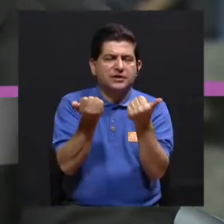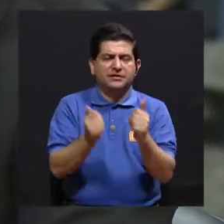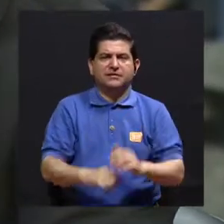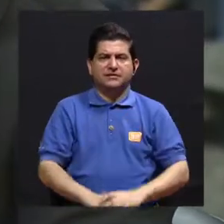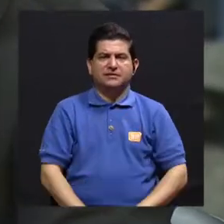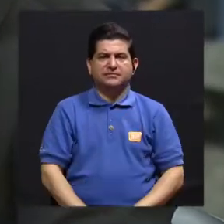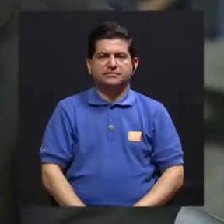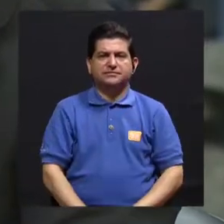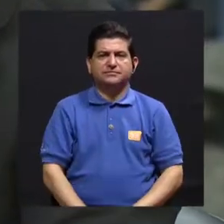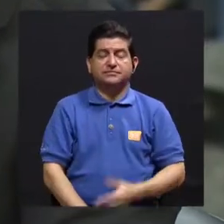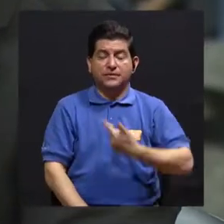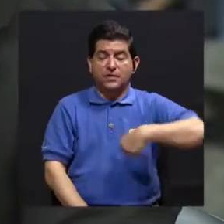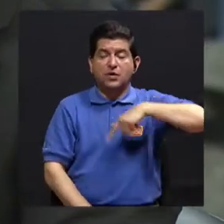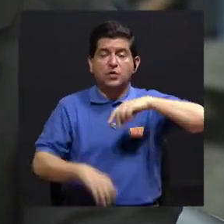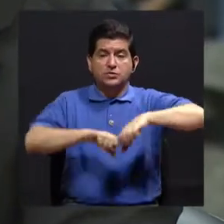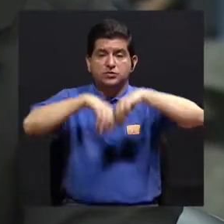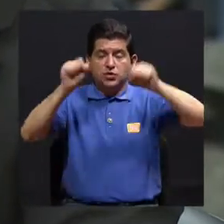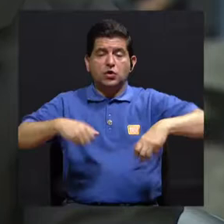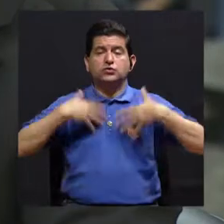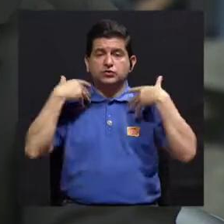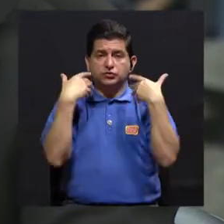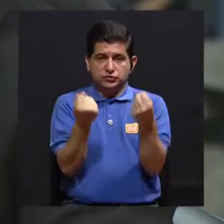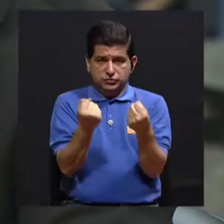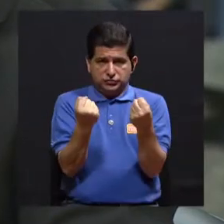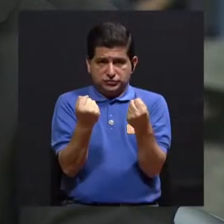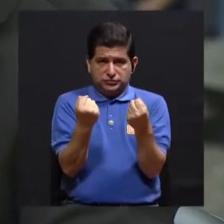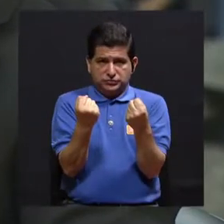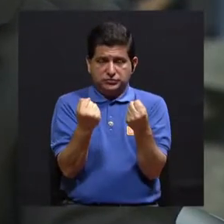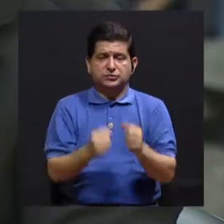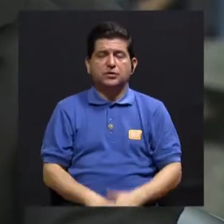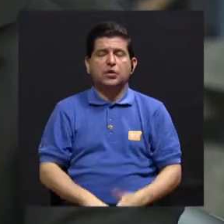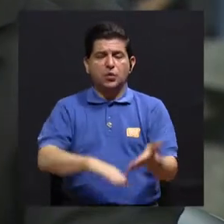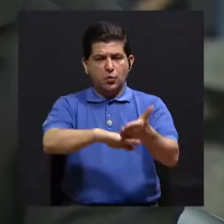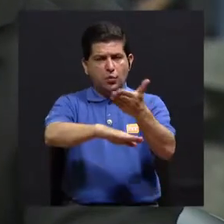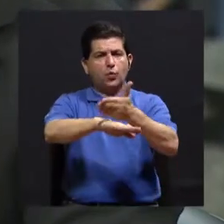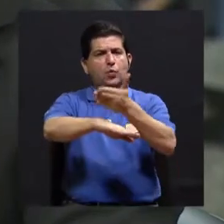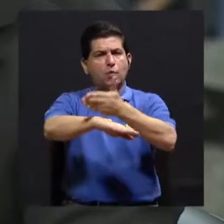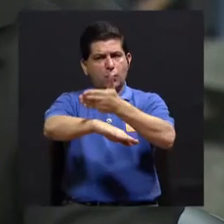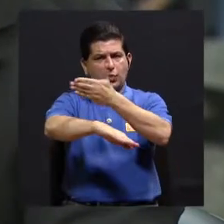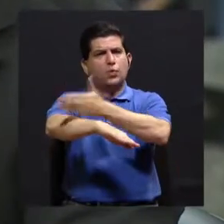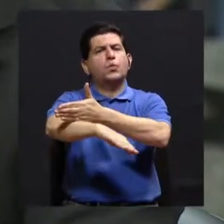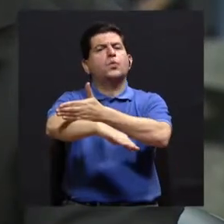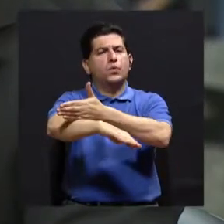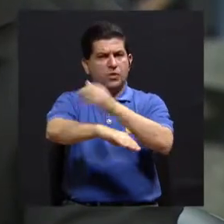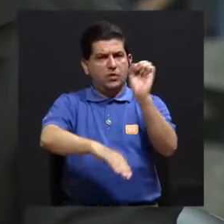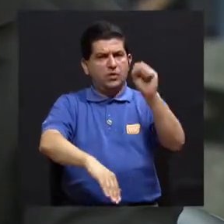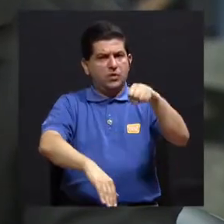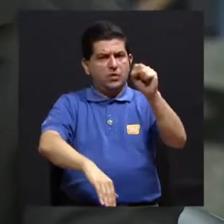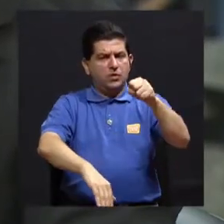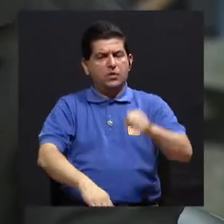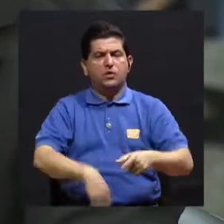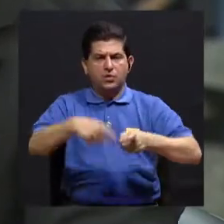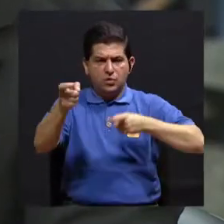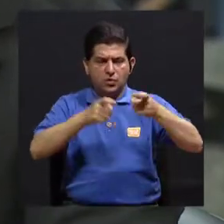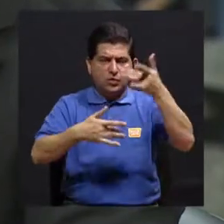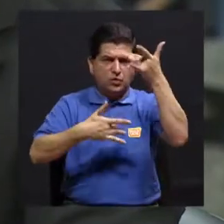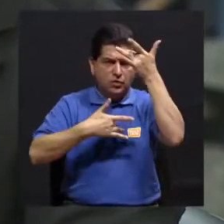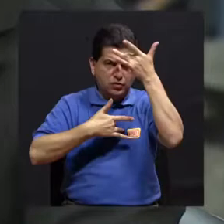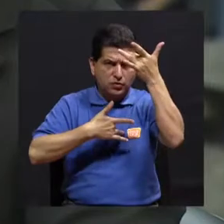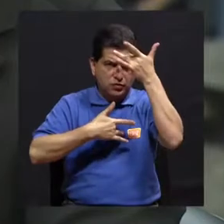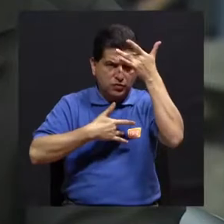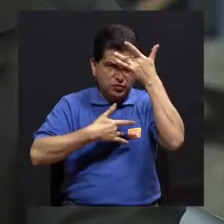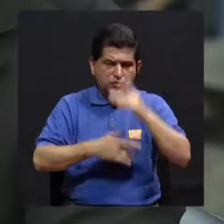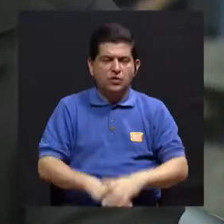efectivamente pues nuestro sistema de salud pues ha dado pasos importantísimos, ¿verdad?, en el control de las